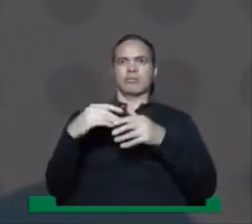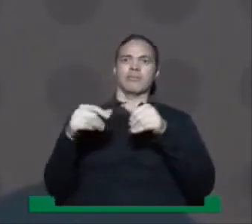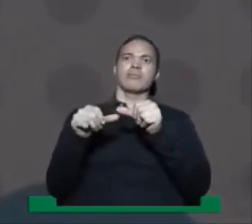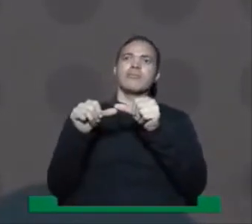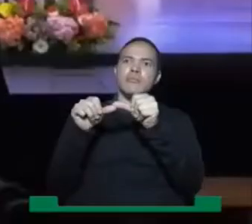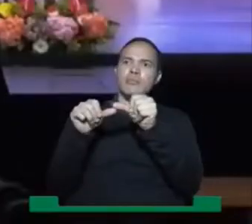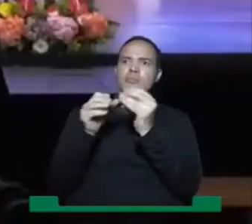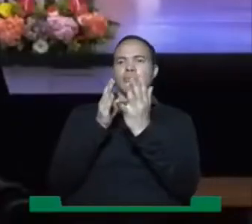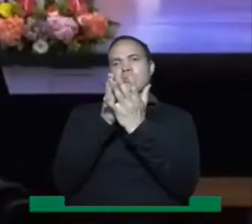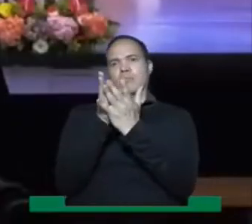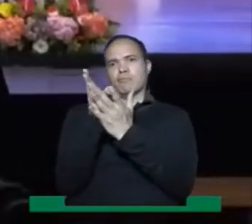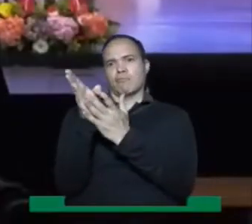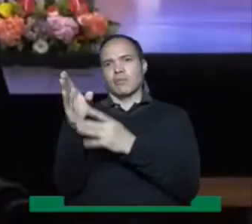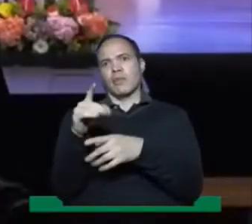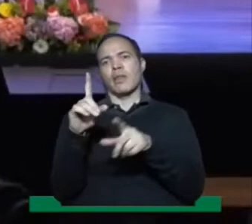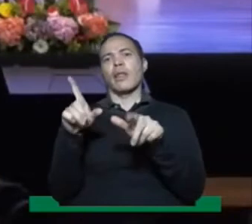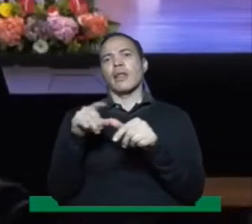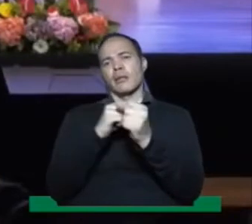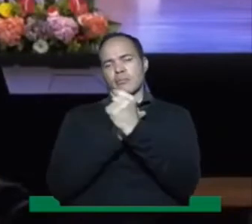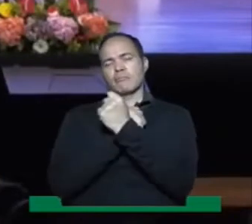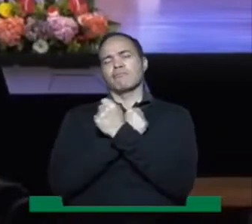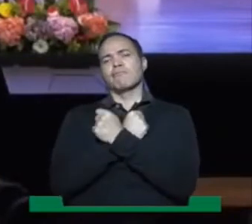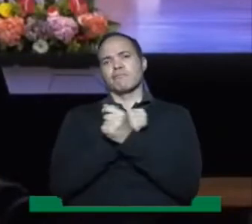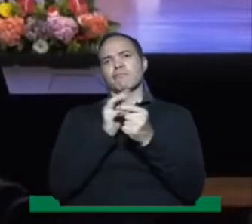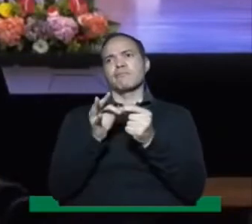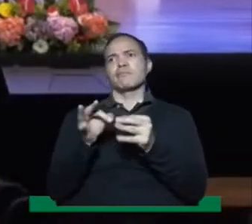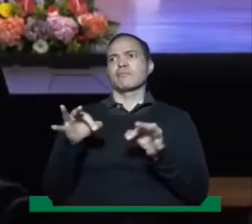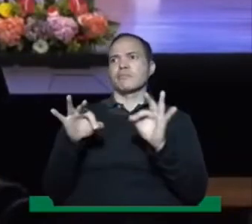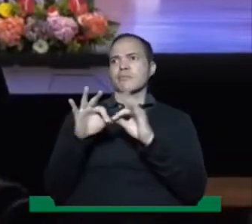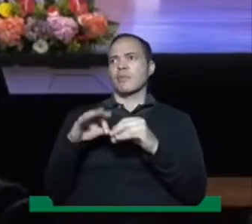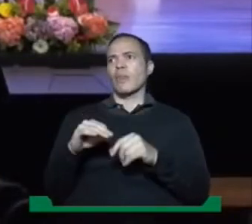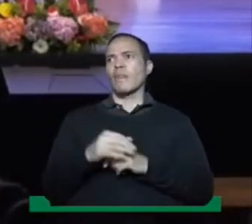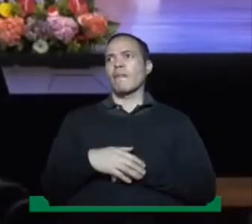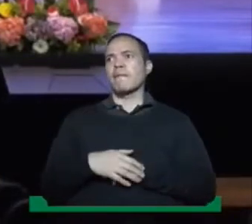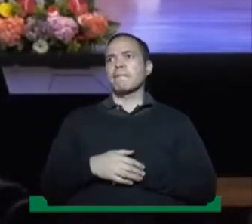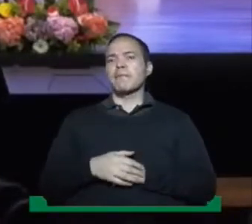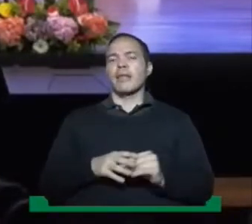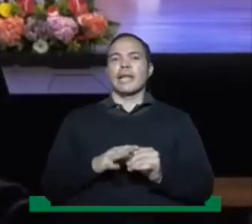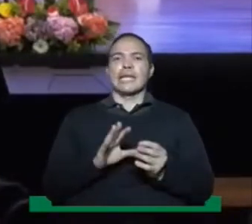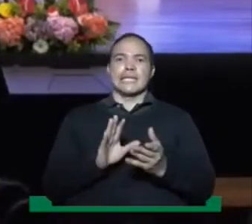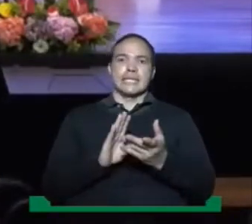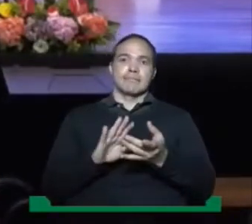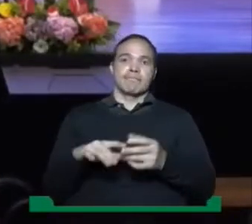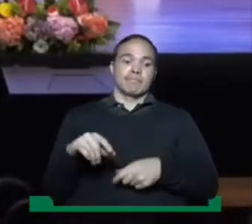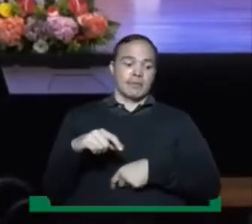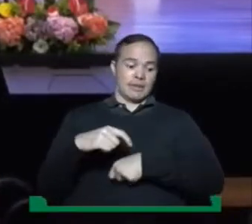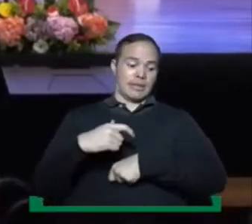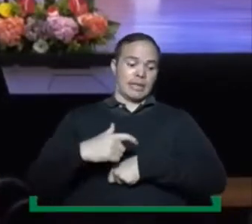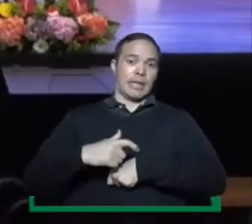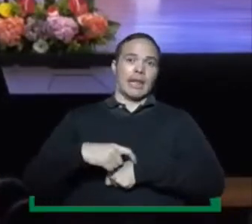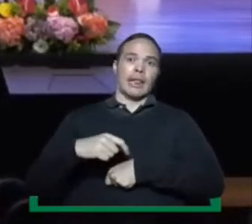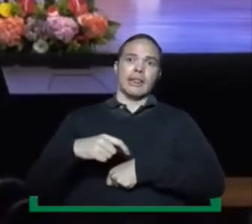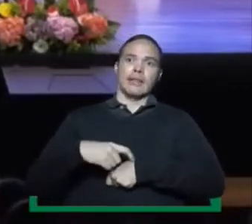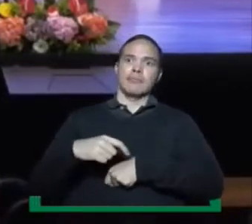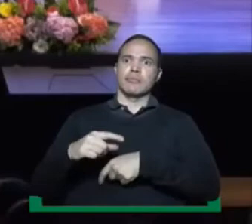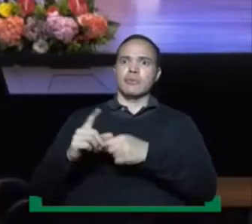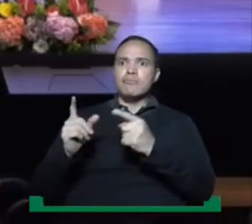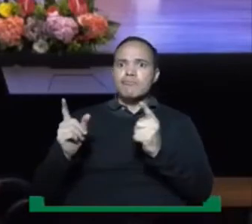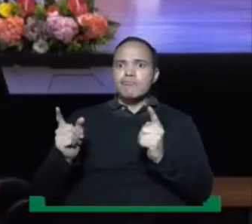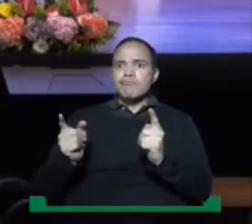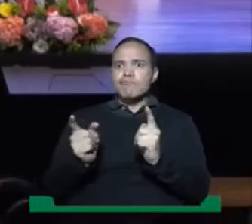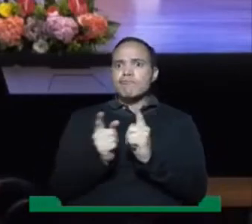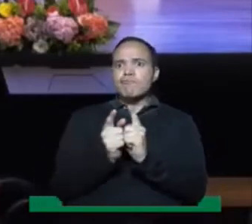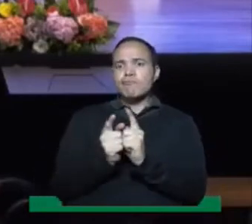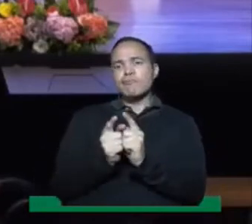y con mucho amor también bueno desafortunadamente el tiempo es muy corto y